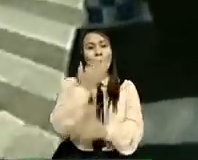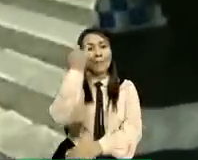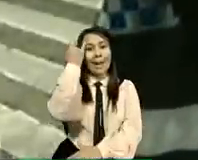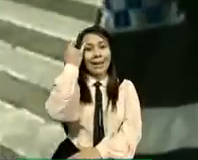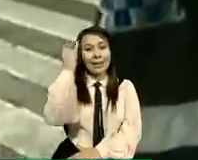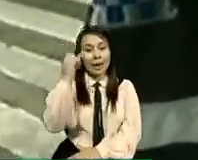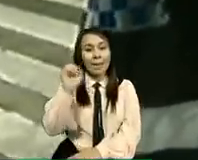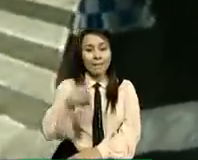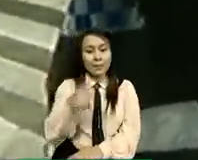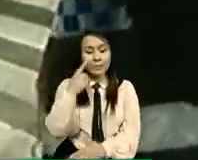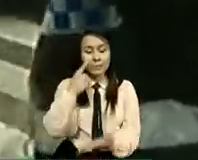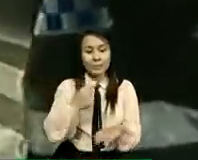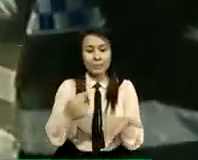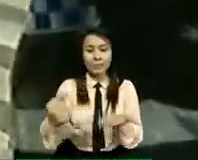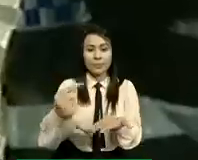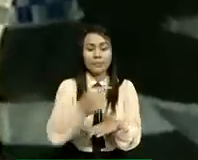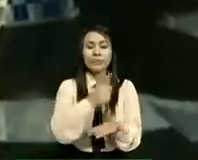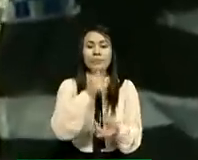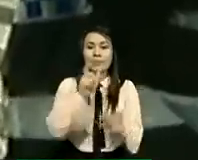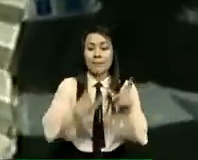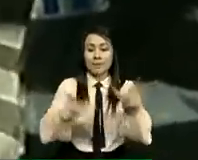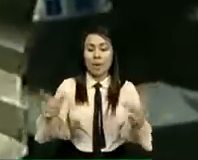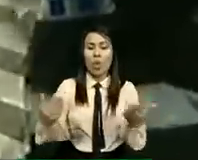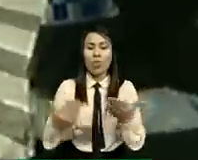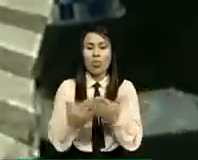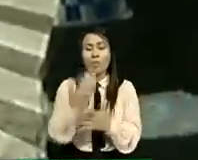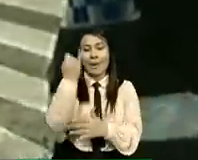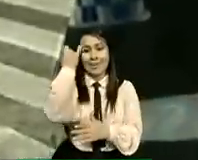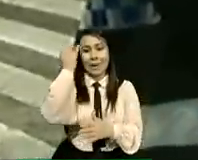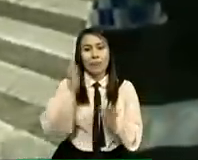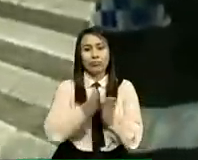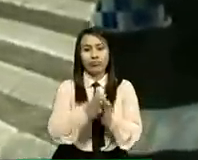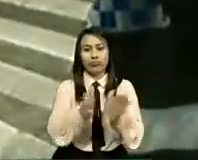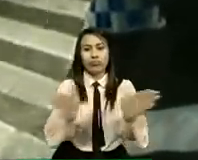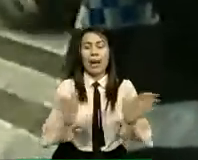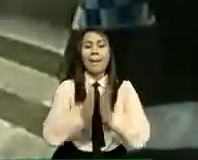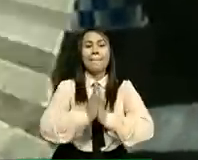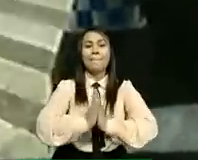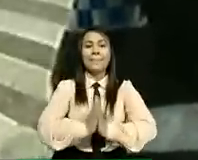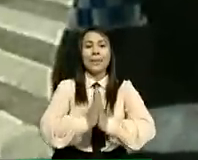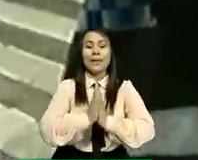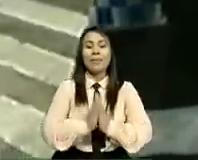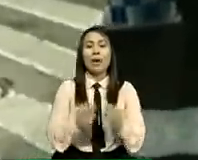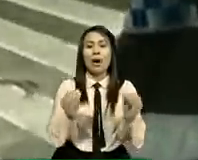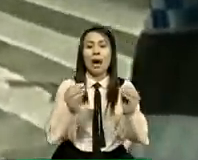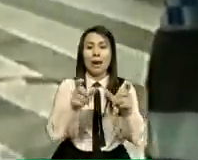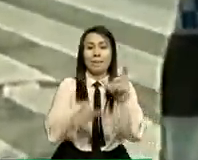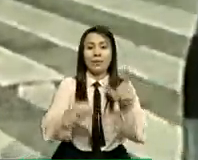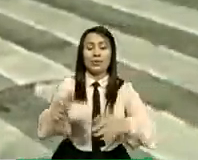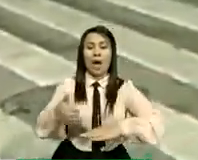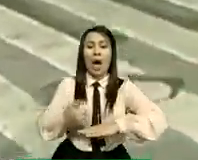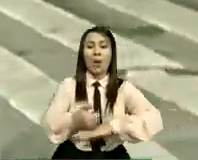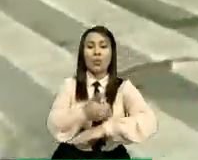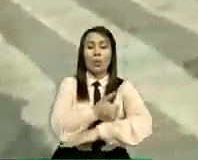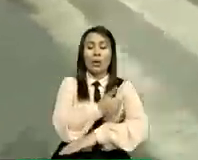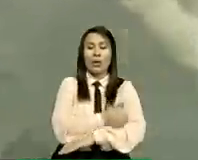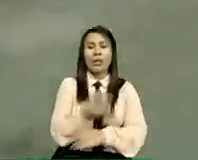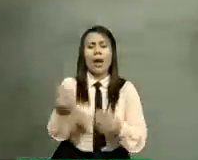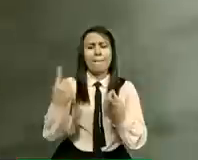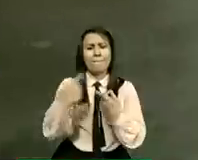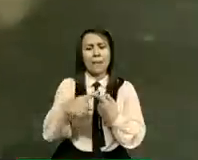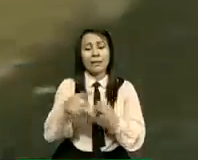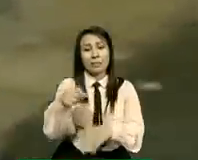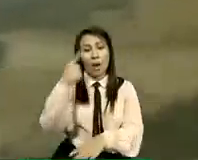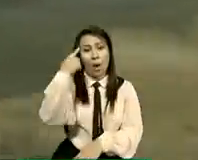es, los conductores ya están utilizando esta nueva ruta alterna. Invitamos a los conductores guayaquileños que utilicen también la